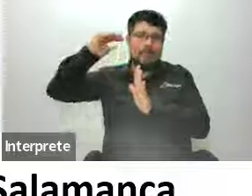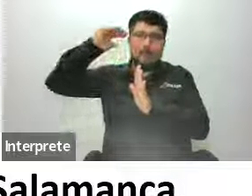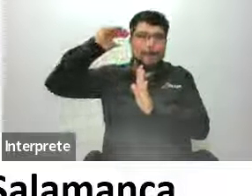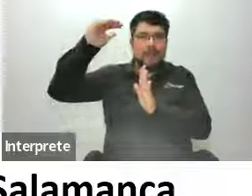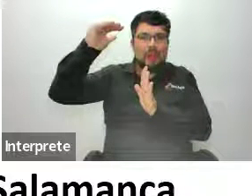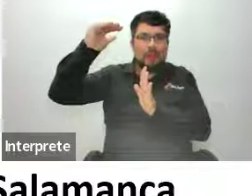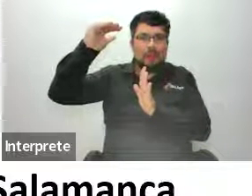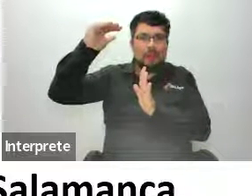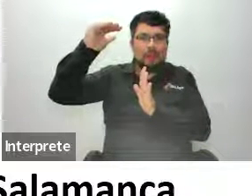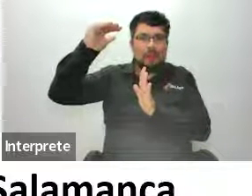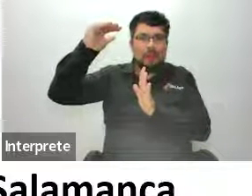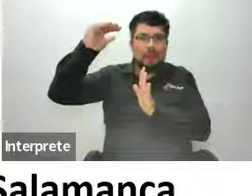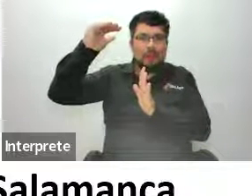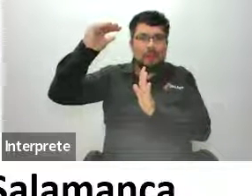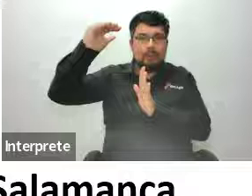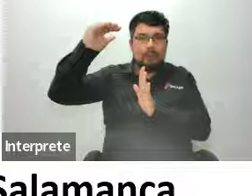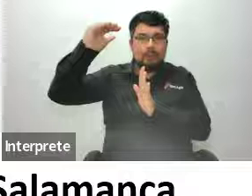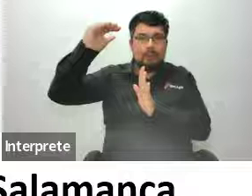prestigio, por sobre